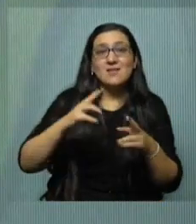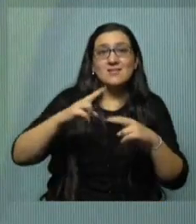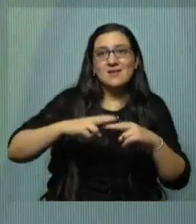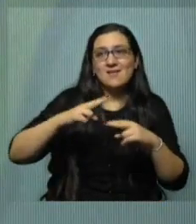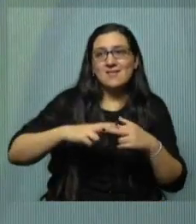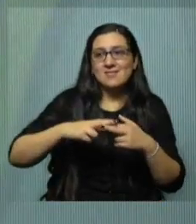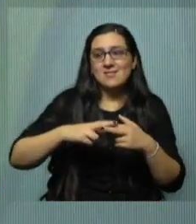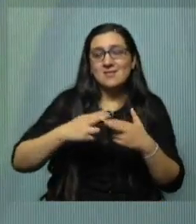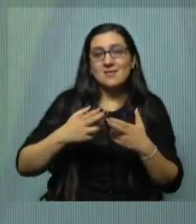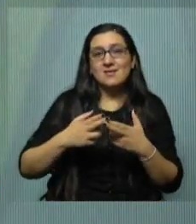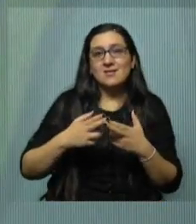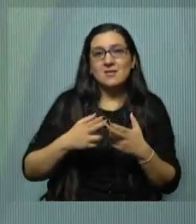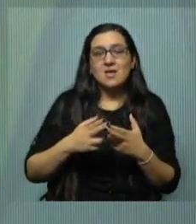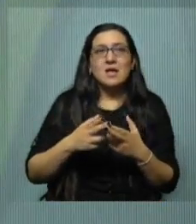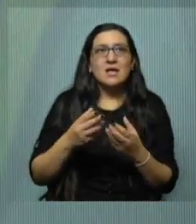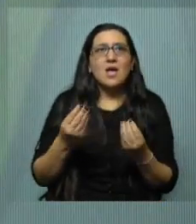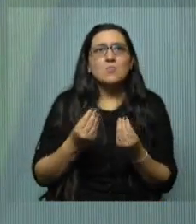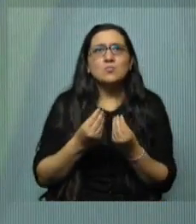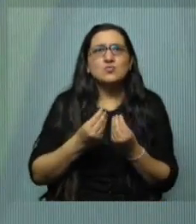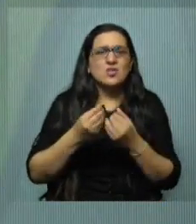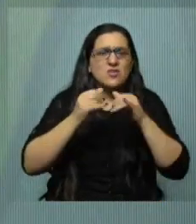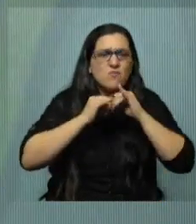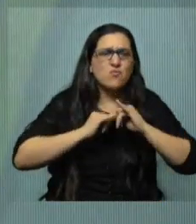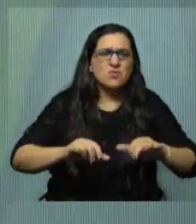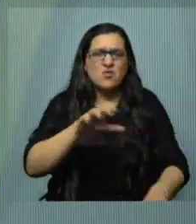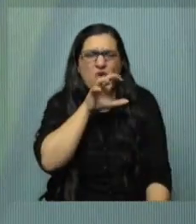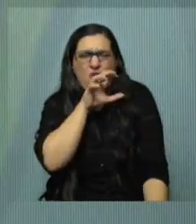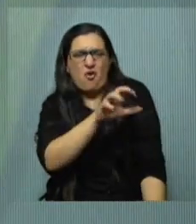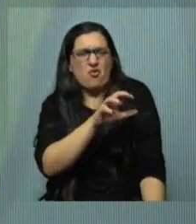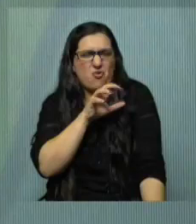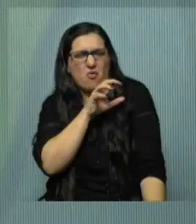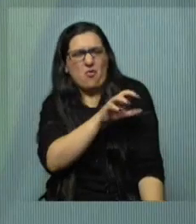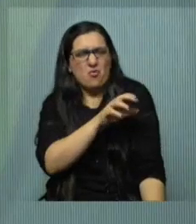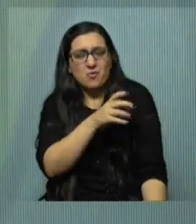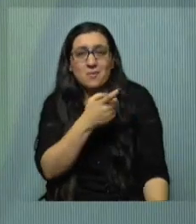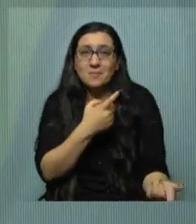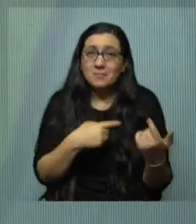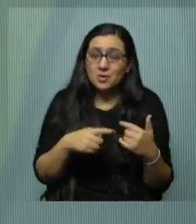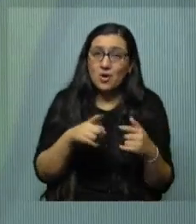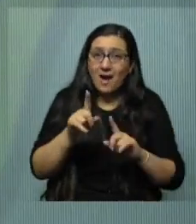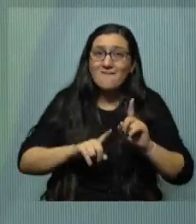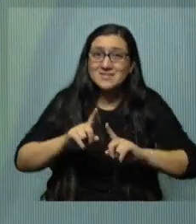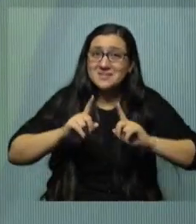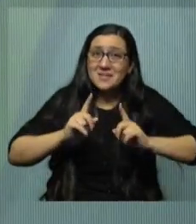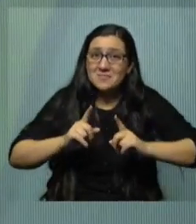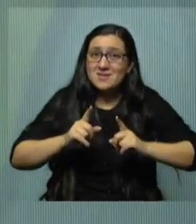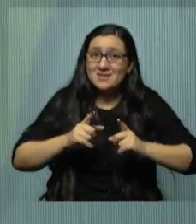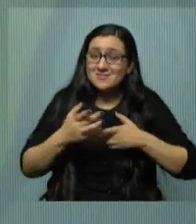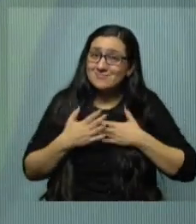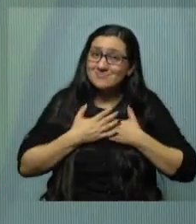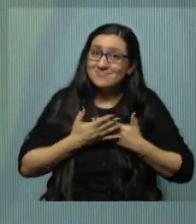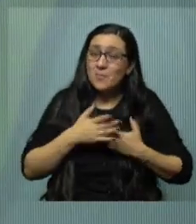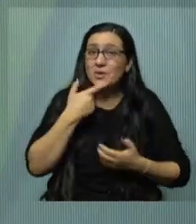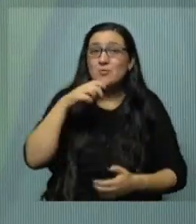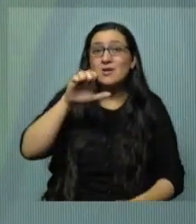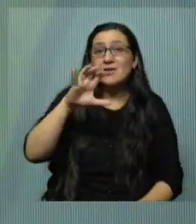espacio de odio, ¿no? La cloaca de esto y de aquello. Justamente con Esteban Isnardi, que es quien hace